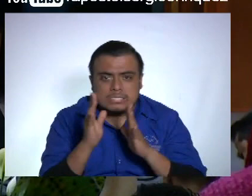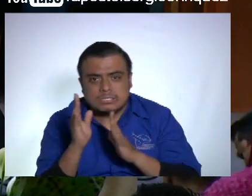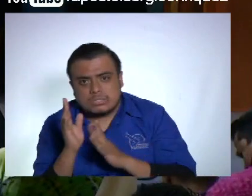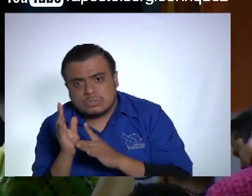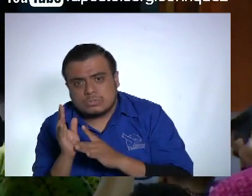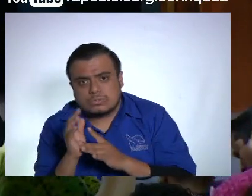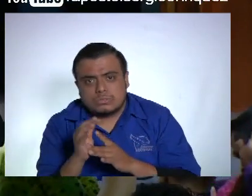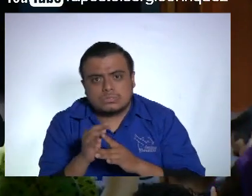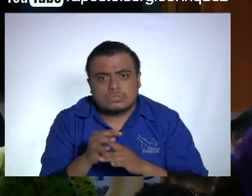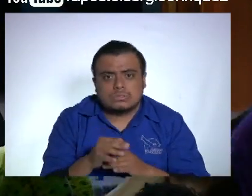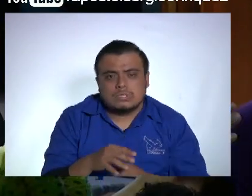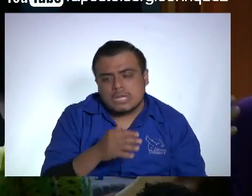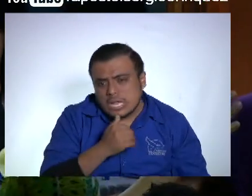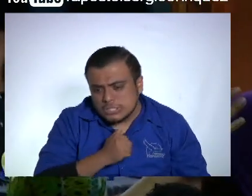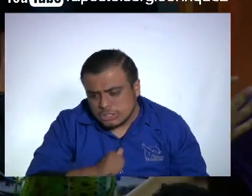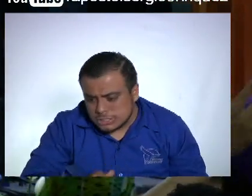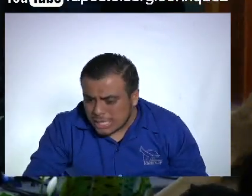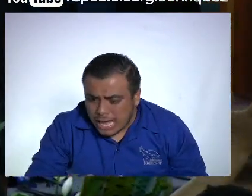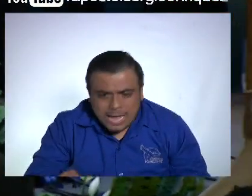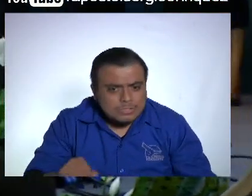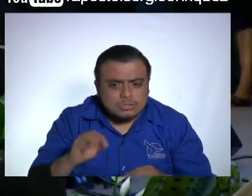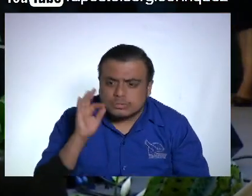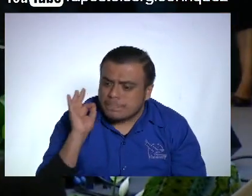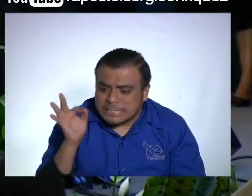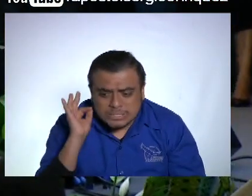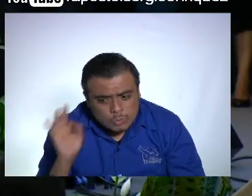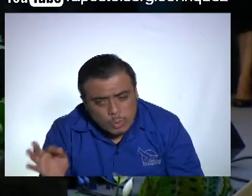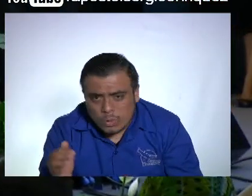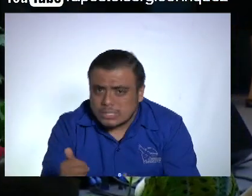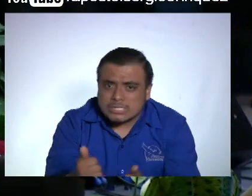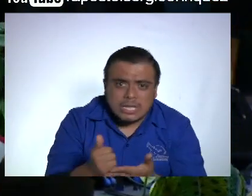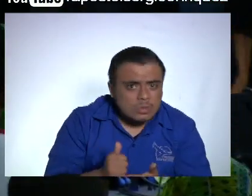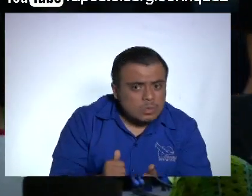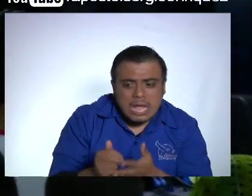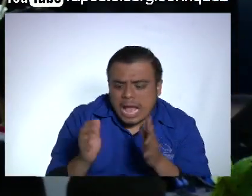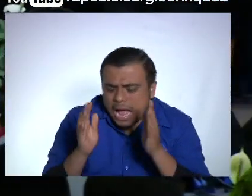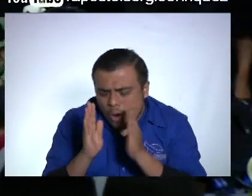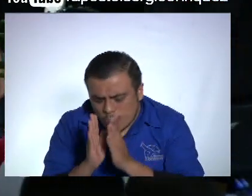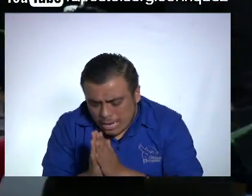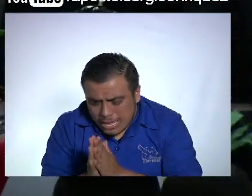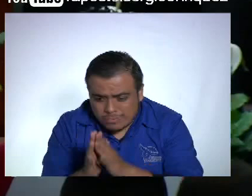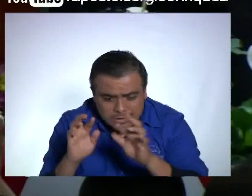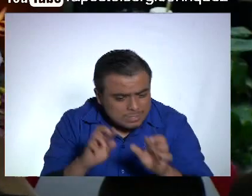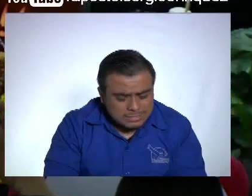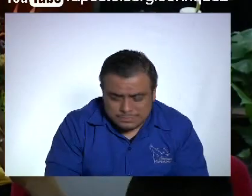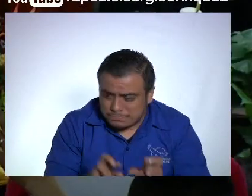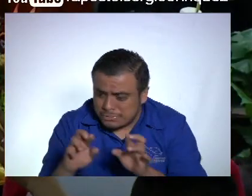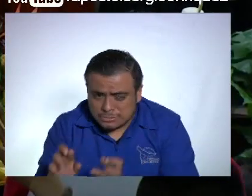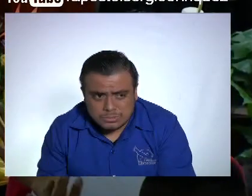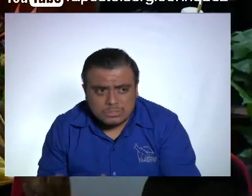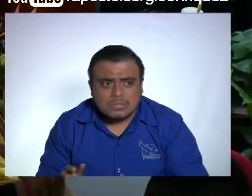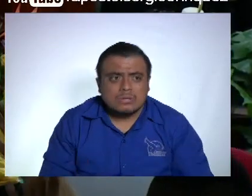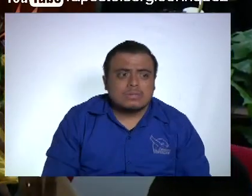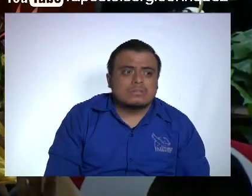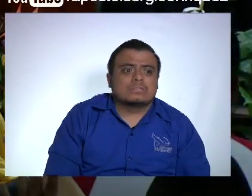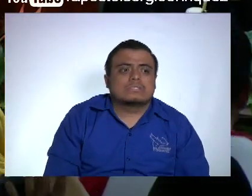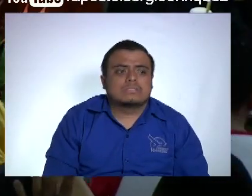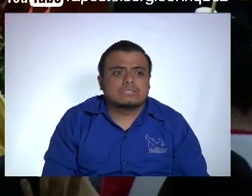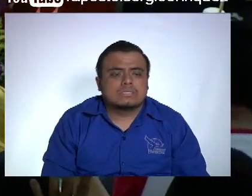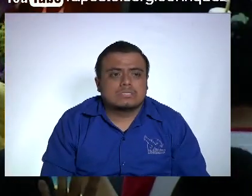ancianos, pastores, ayúdenme por favor a ministrar a los hermanos. Y